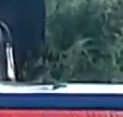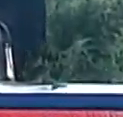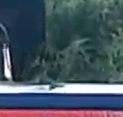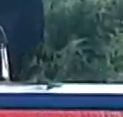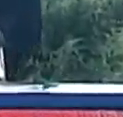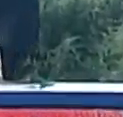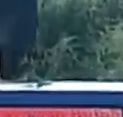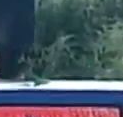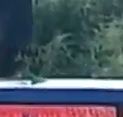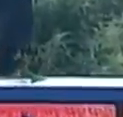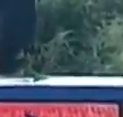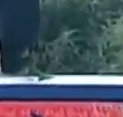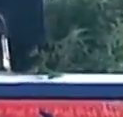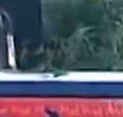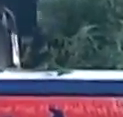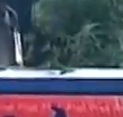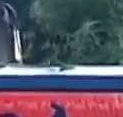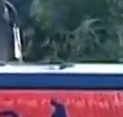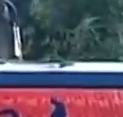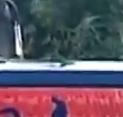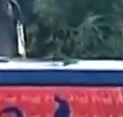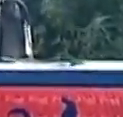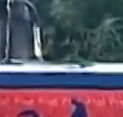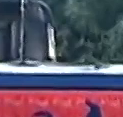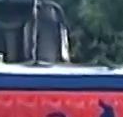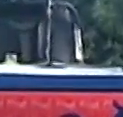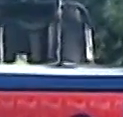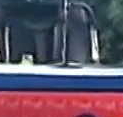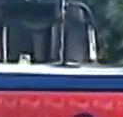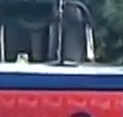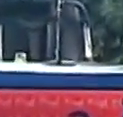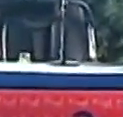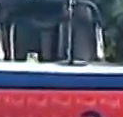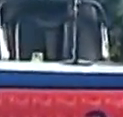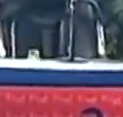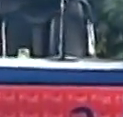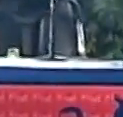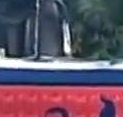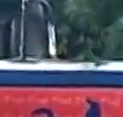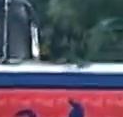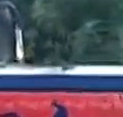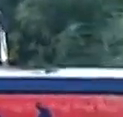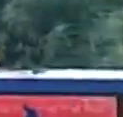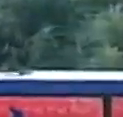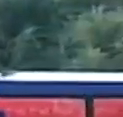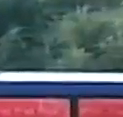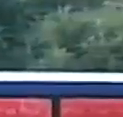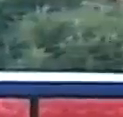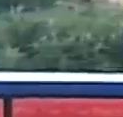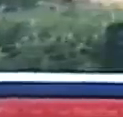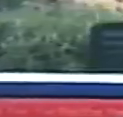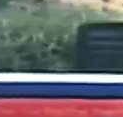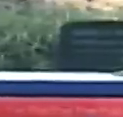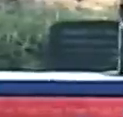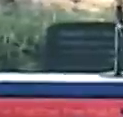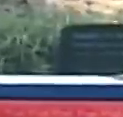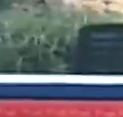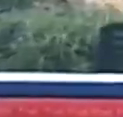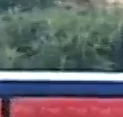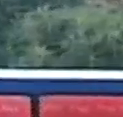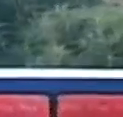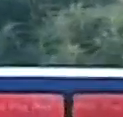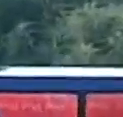que crezca, guerreras y guerreros, voceras y voceros, trabajan todos los días porque el pueblo es el primero, lo podemos lograr con el